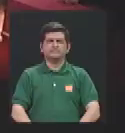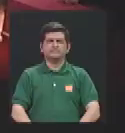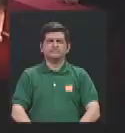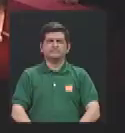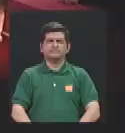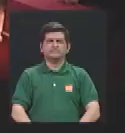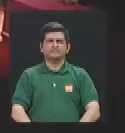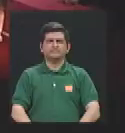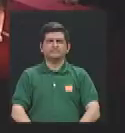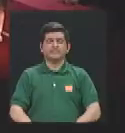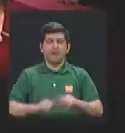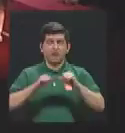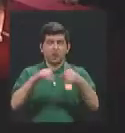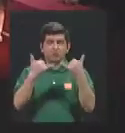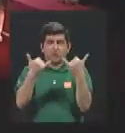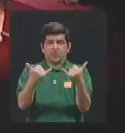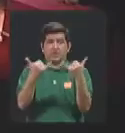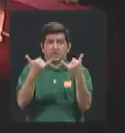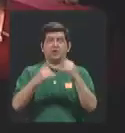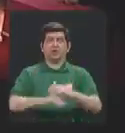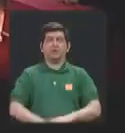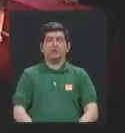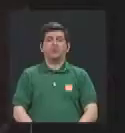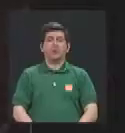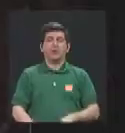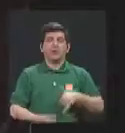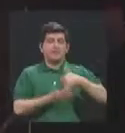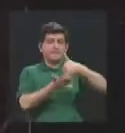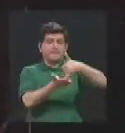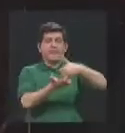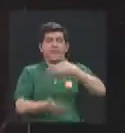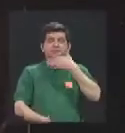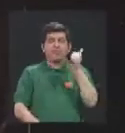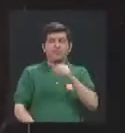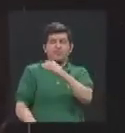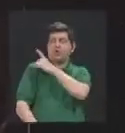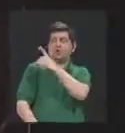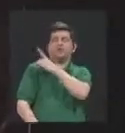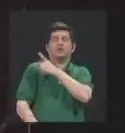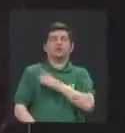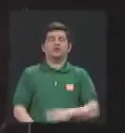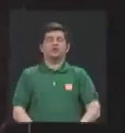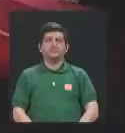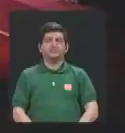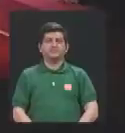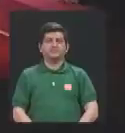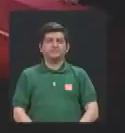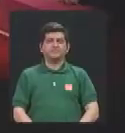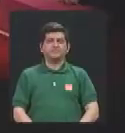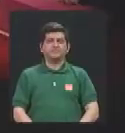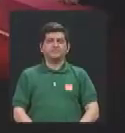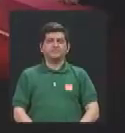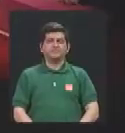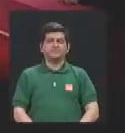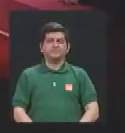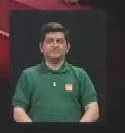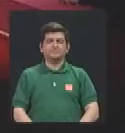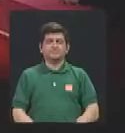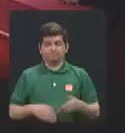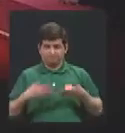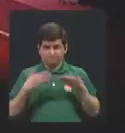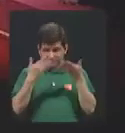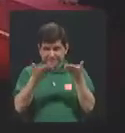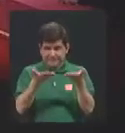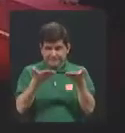Hernán Jiménez, El Regreso. Bueno, entonces Hernán gana mejor actor y mejor director. Hizo sus 2 papeles correctamente. Sin